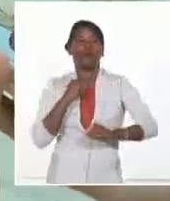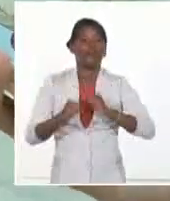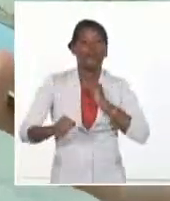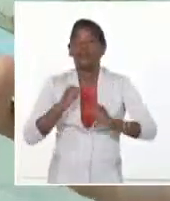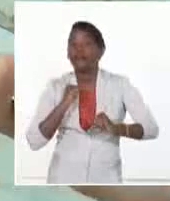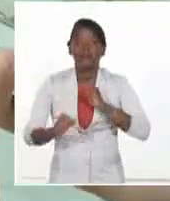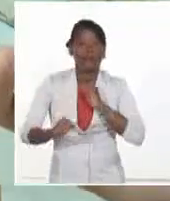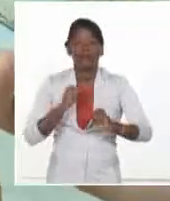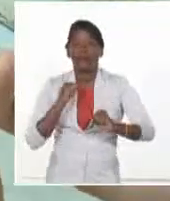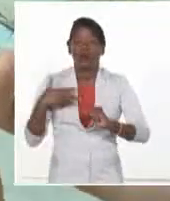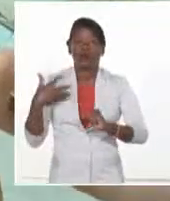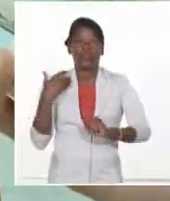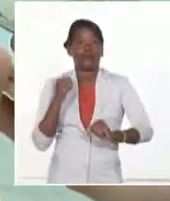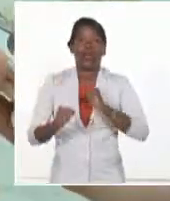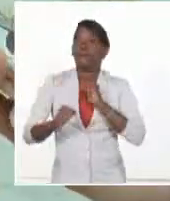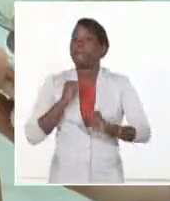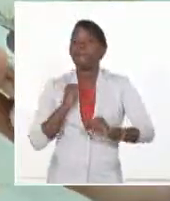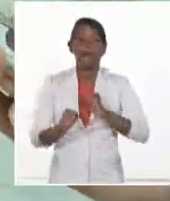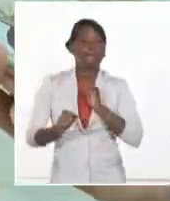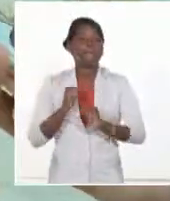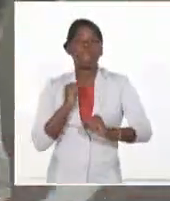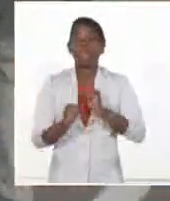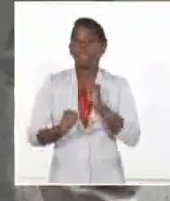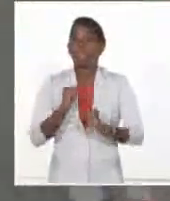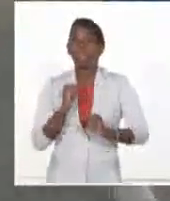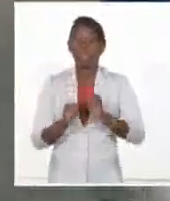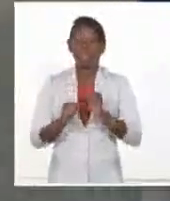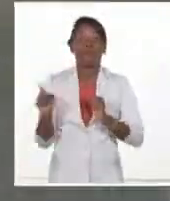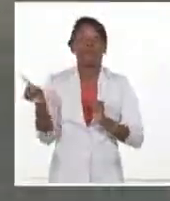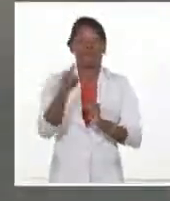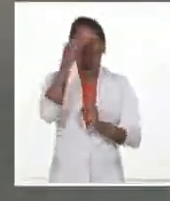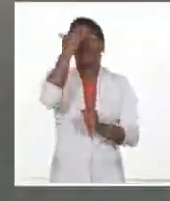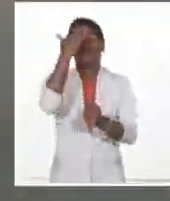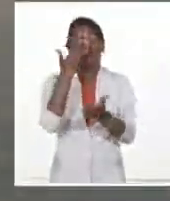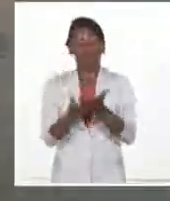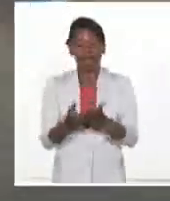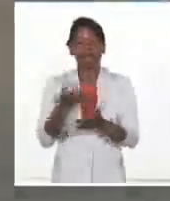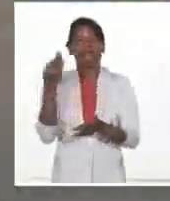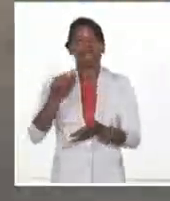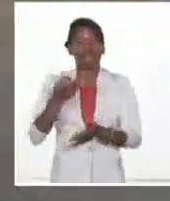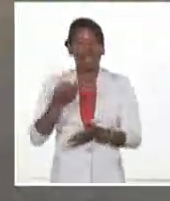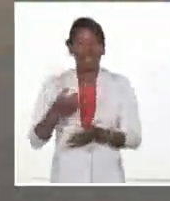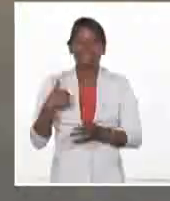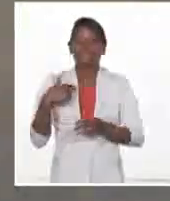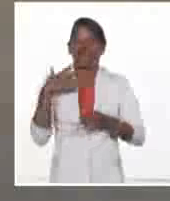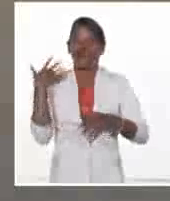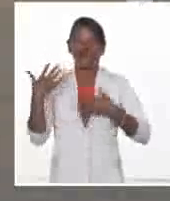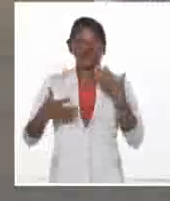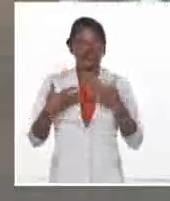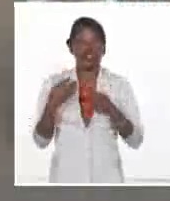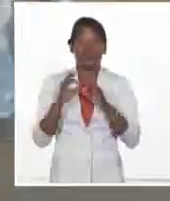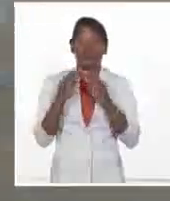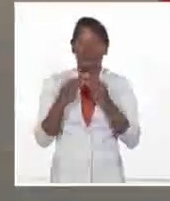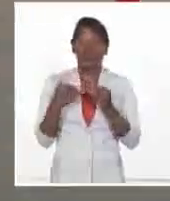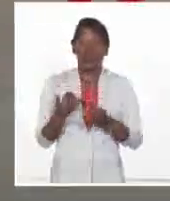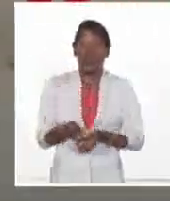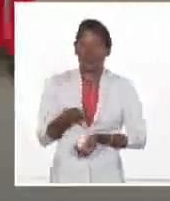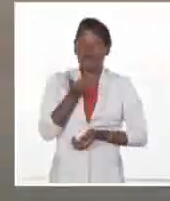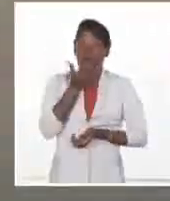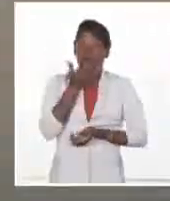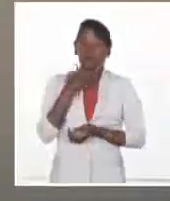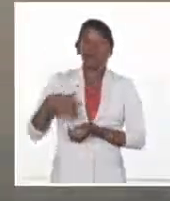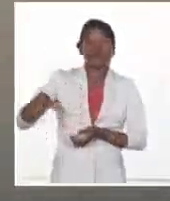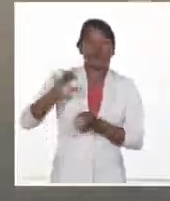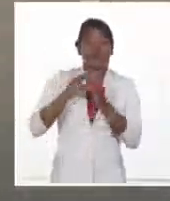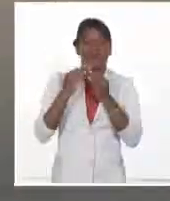muchísimo. Súper agradecidos con eso, son mi fuerza. El momento que pasé, que estaba lesionado, ellos me ayudaron a levantar y para adelante, que todos vamos para